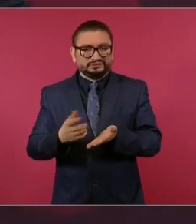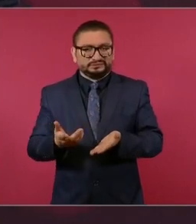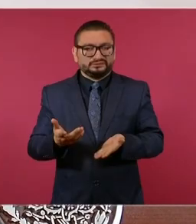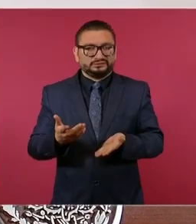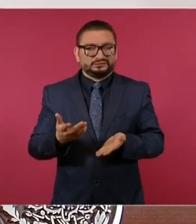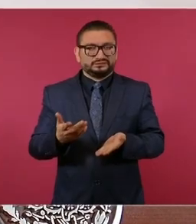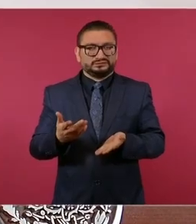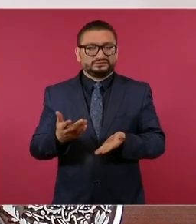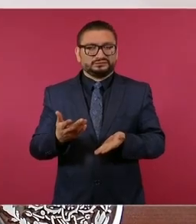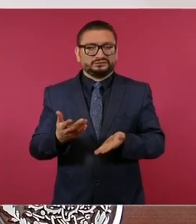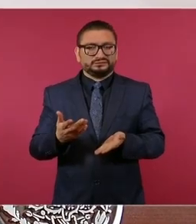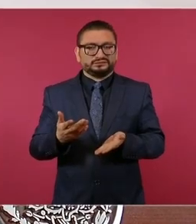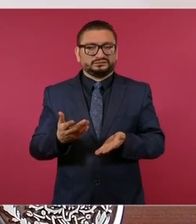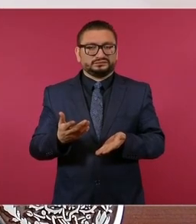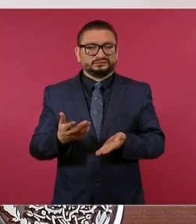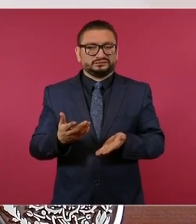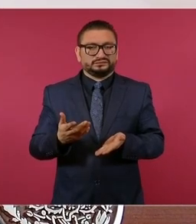que